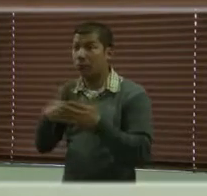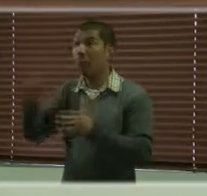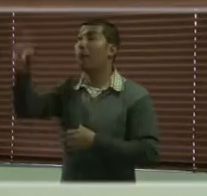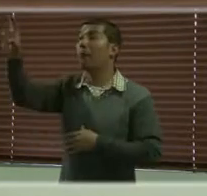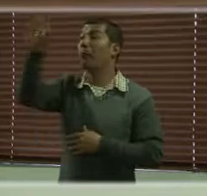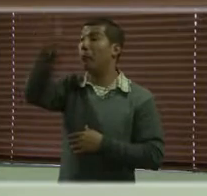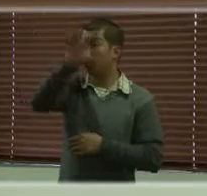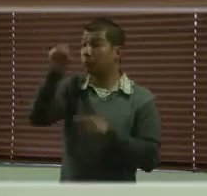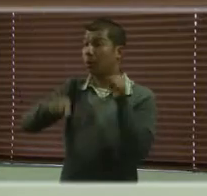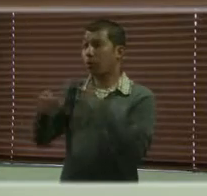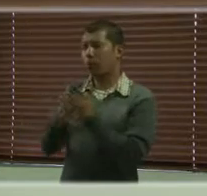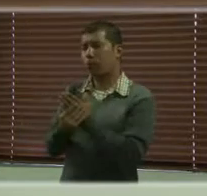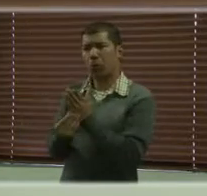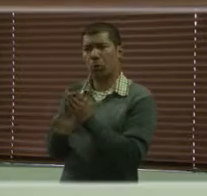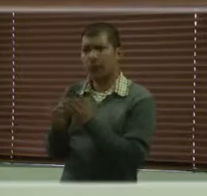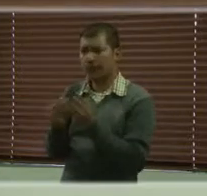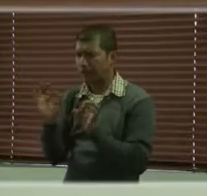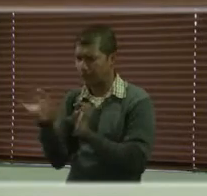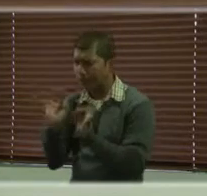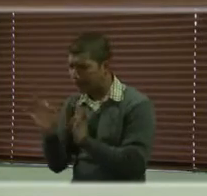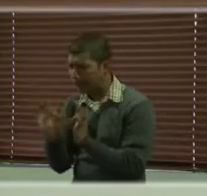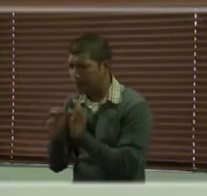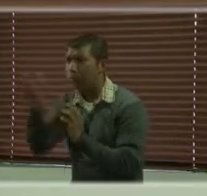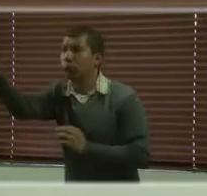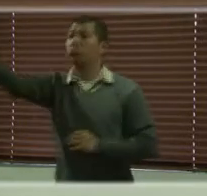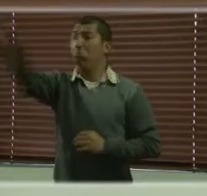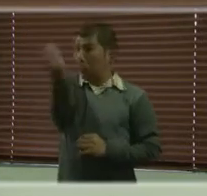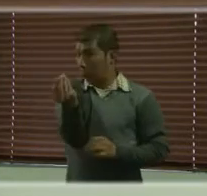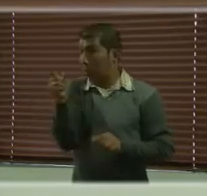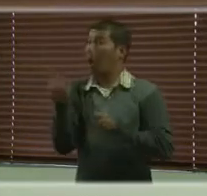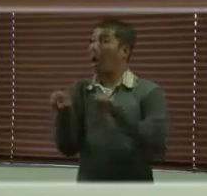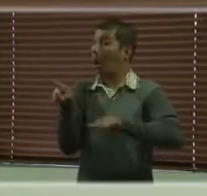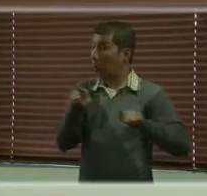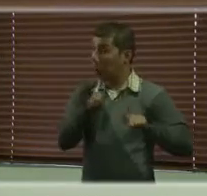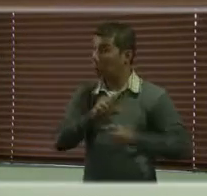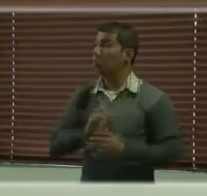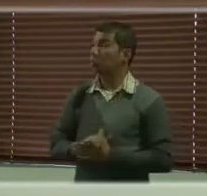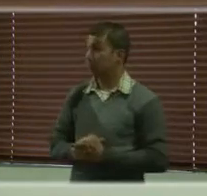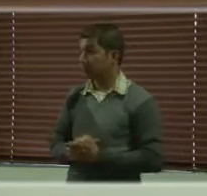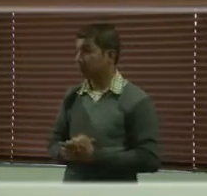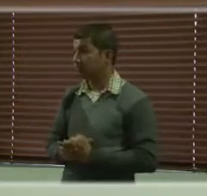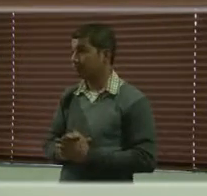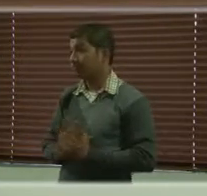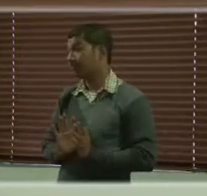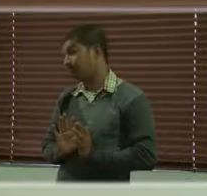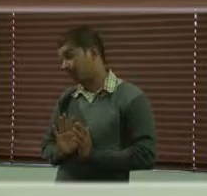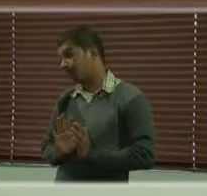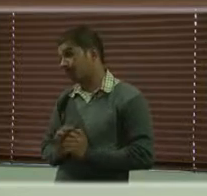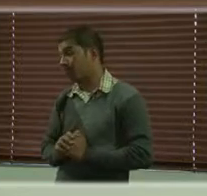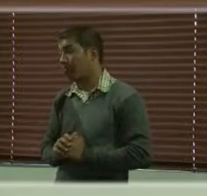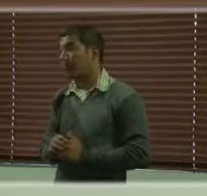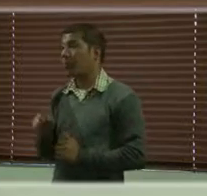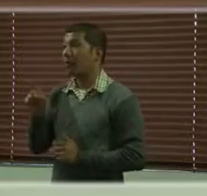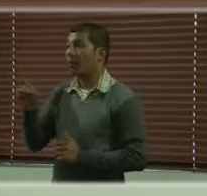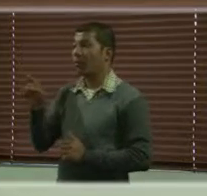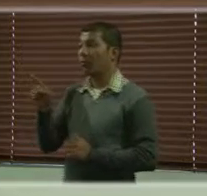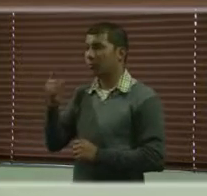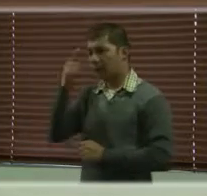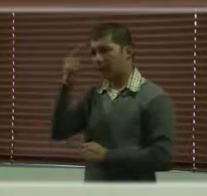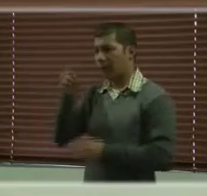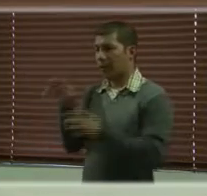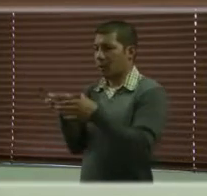o la contraparte natural de sociedad civil del comité que no es el único pero que es uno de los que manejan más fondos que es el International